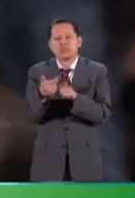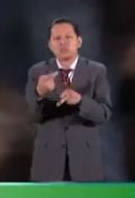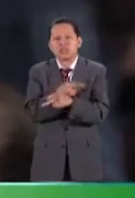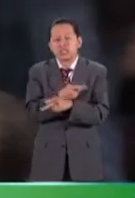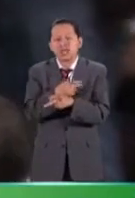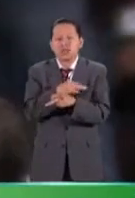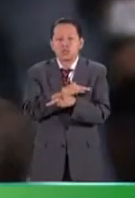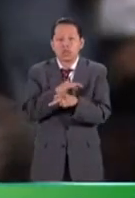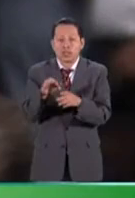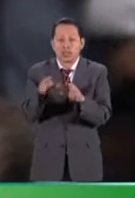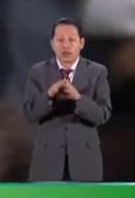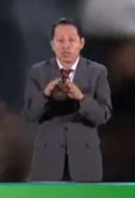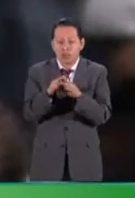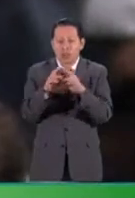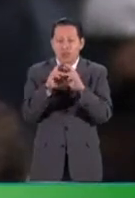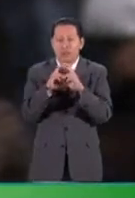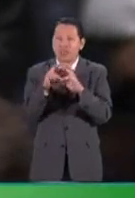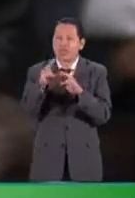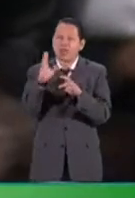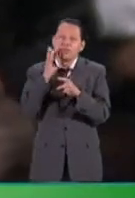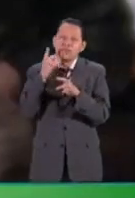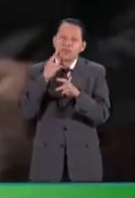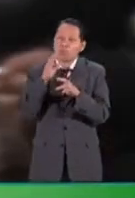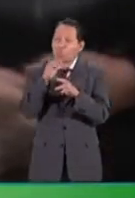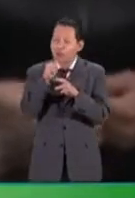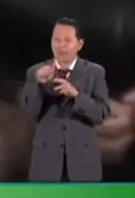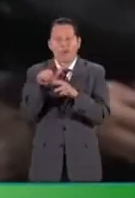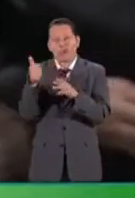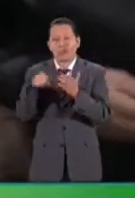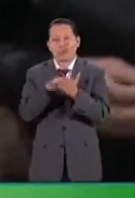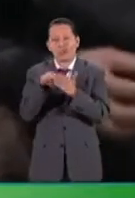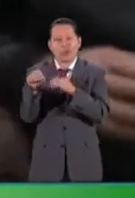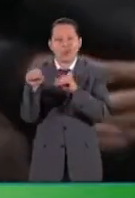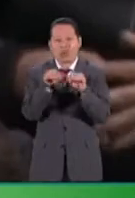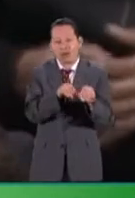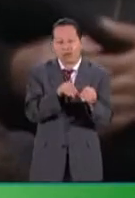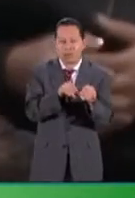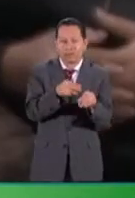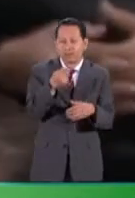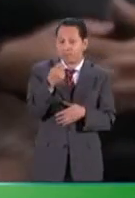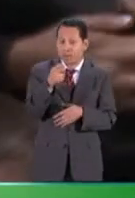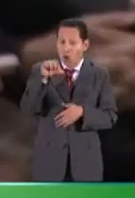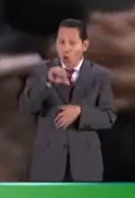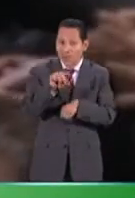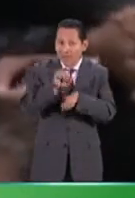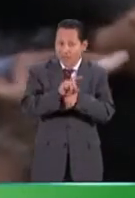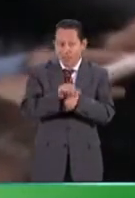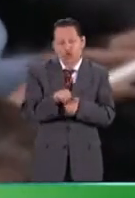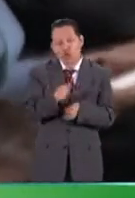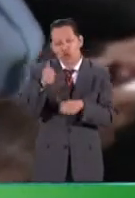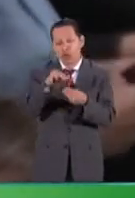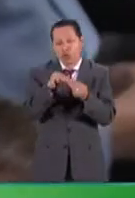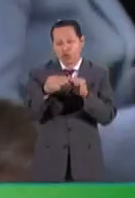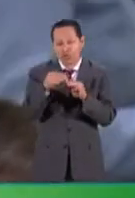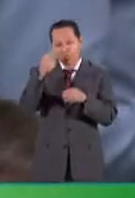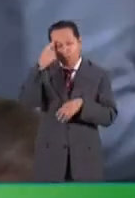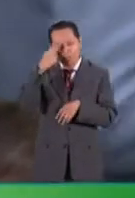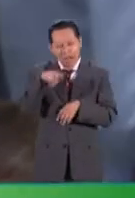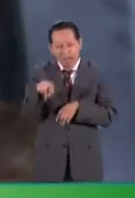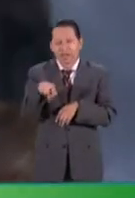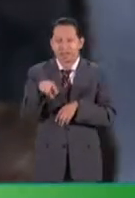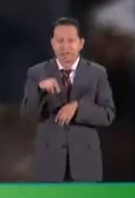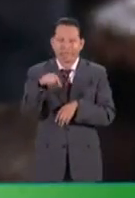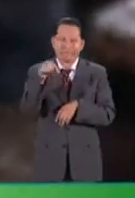a sesionar a una sede alterna. Pero hoy no fue ese el motivo que dio para sesionar en una sede